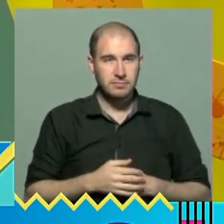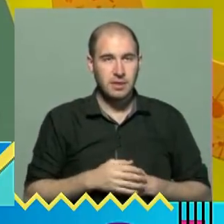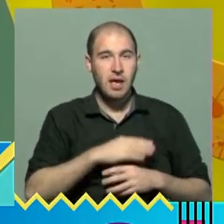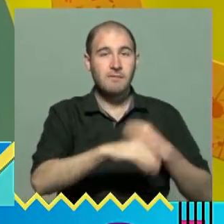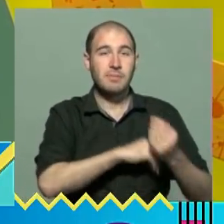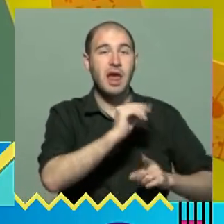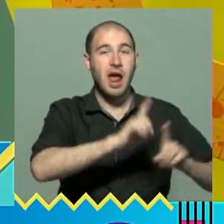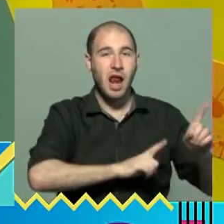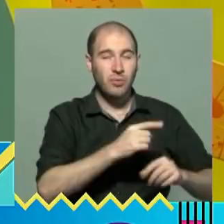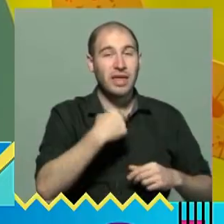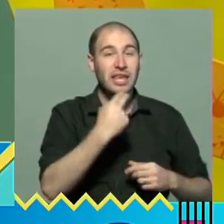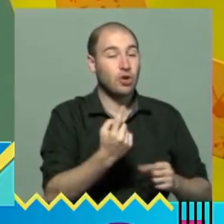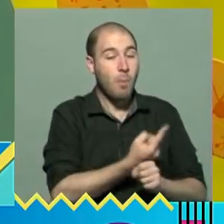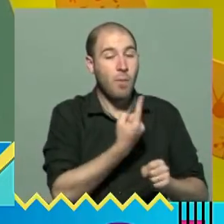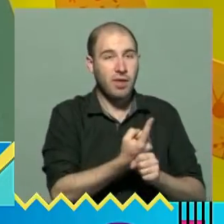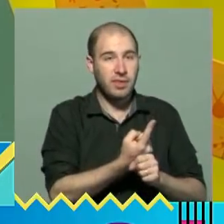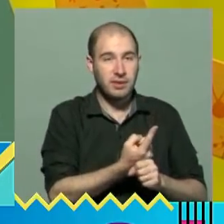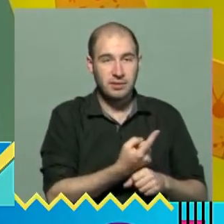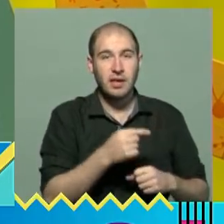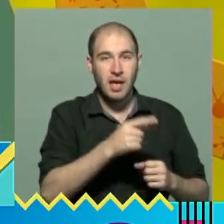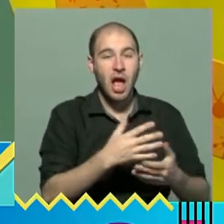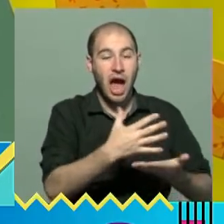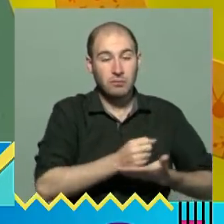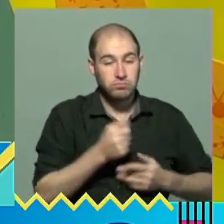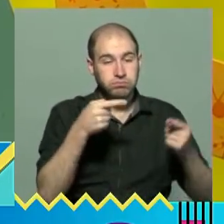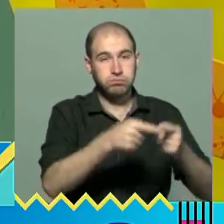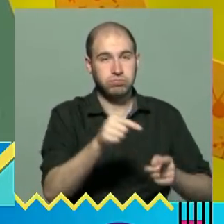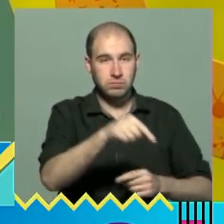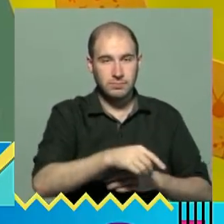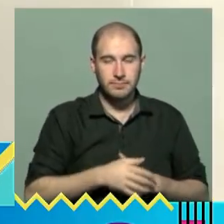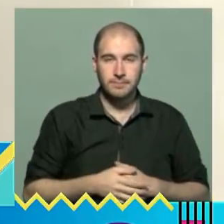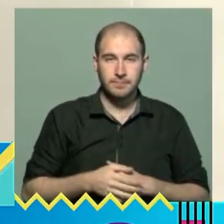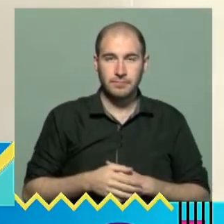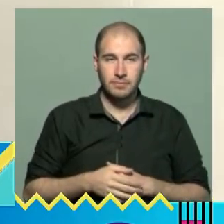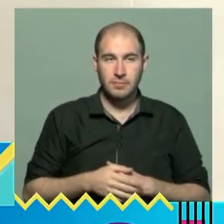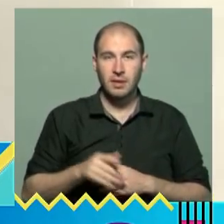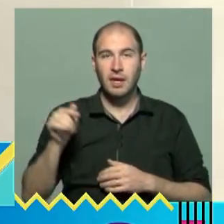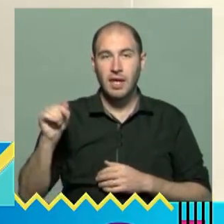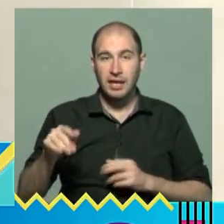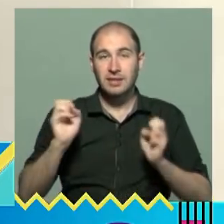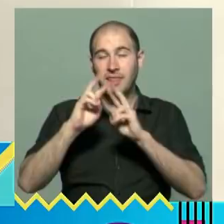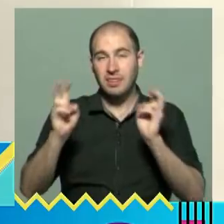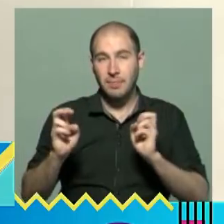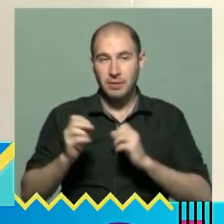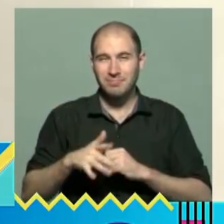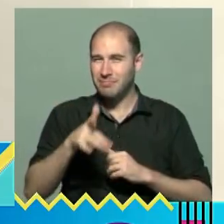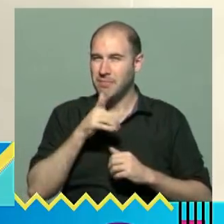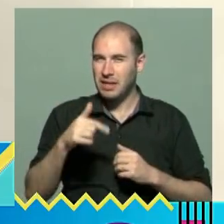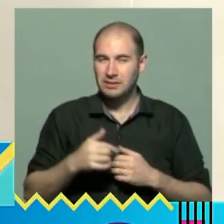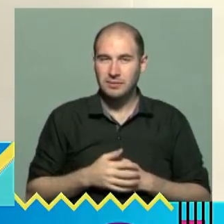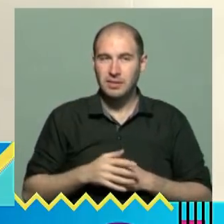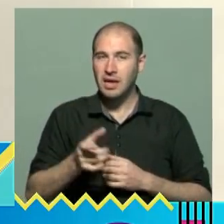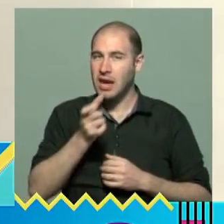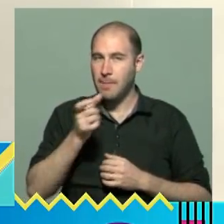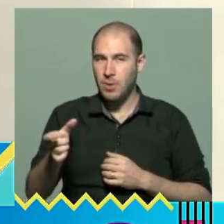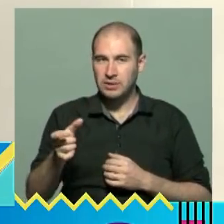algunas familias no puedan tener hijos. Por eso buscan adoptar. Bien, bueno, eso, digamos, con respecto a que a mí me parece, o sea, la